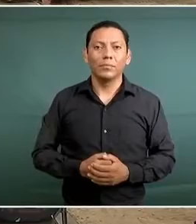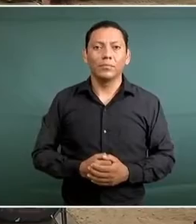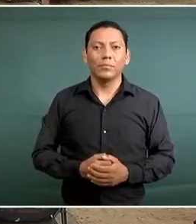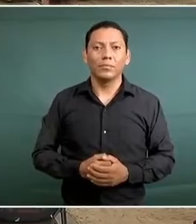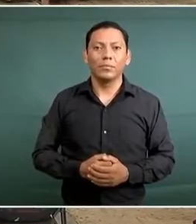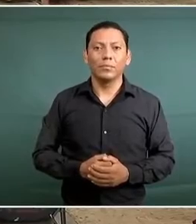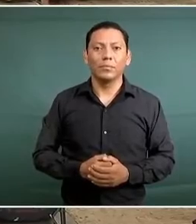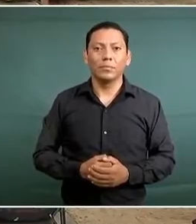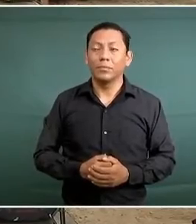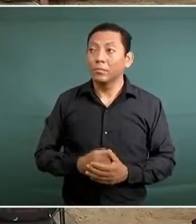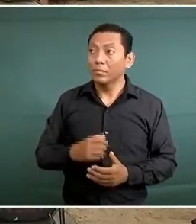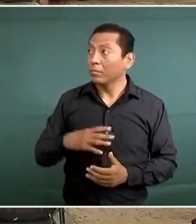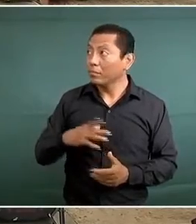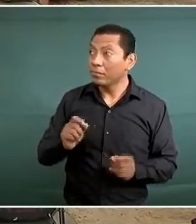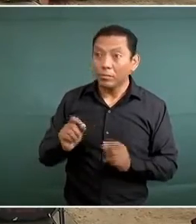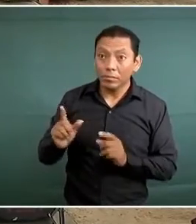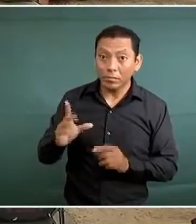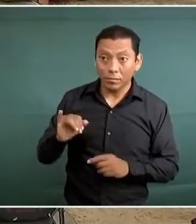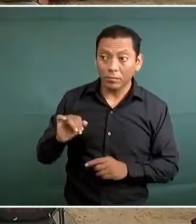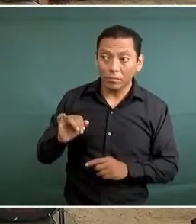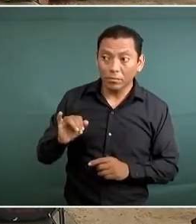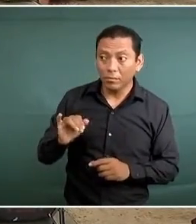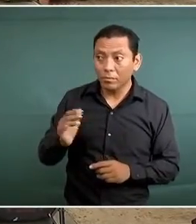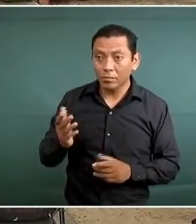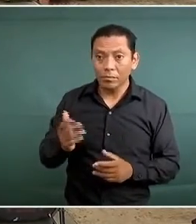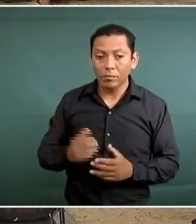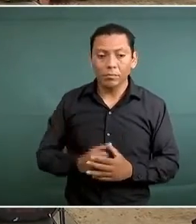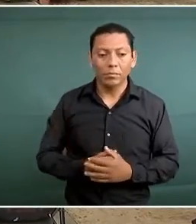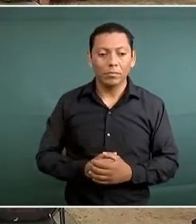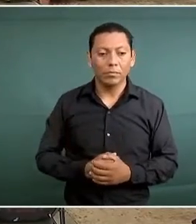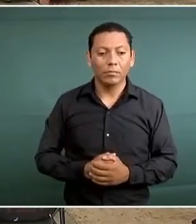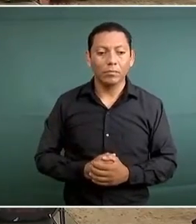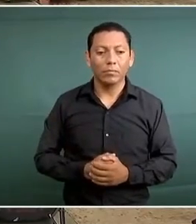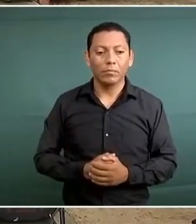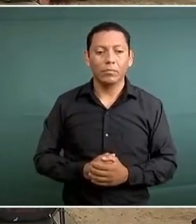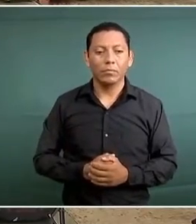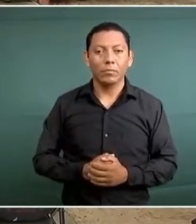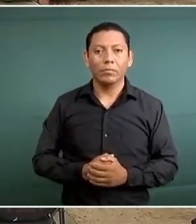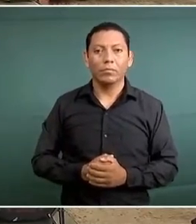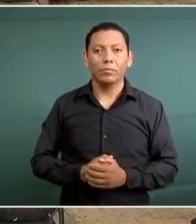si va a aparecer si va a aparecer